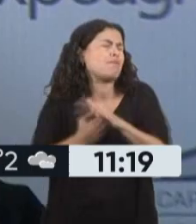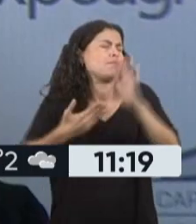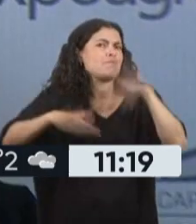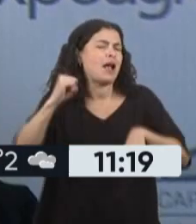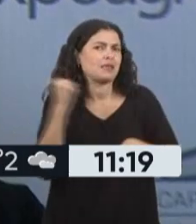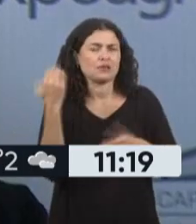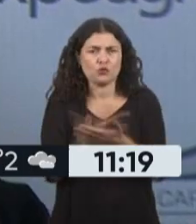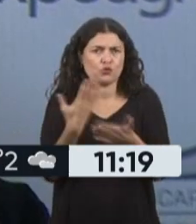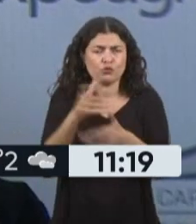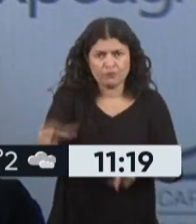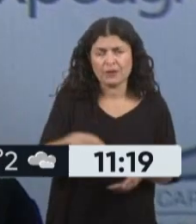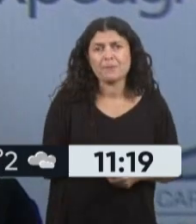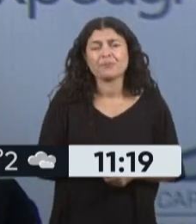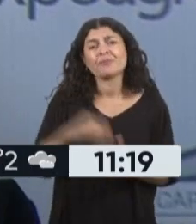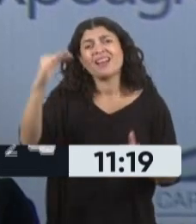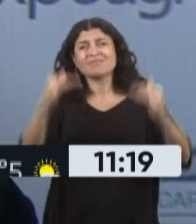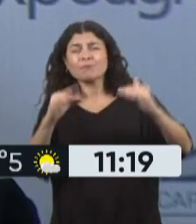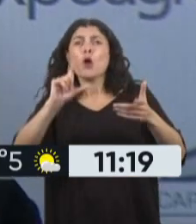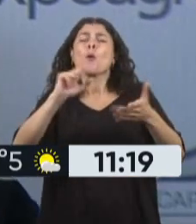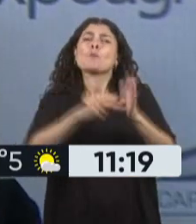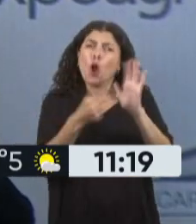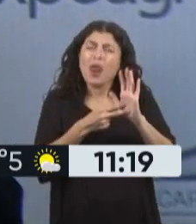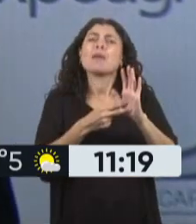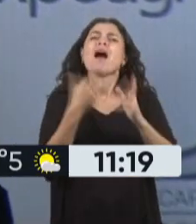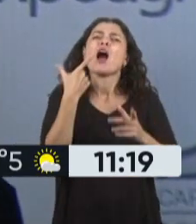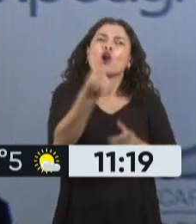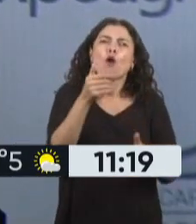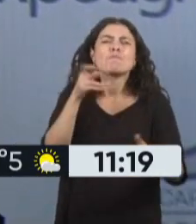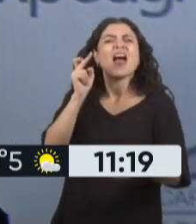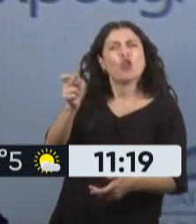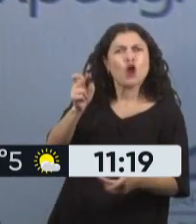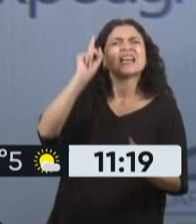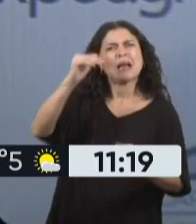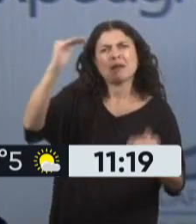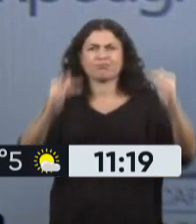que la brecha rondaba en torno al 200%. Es una relación 3-1.